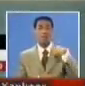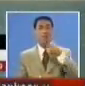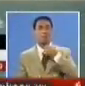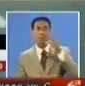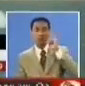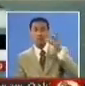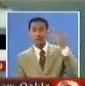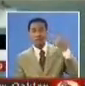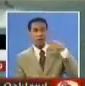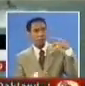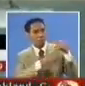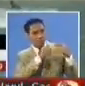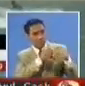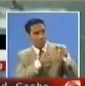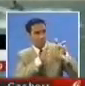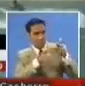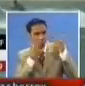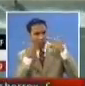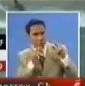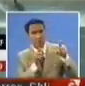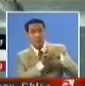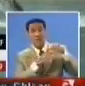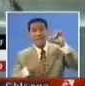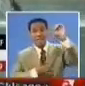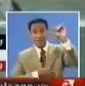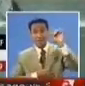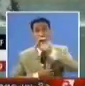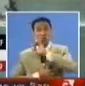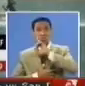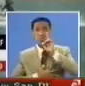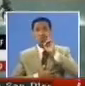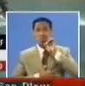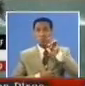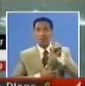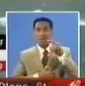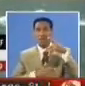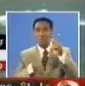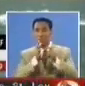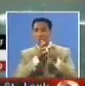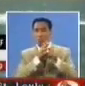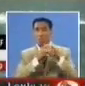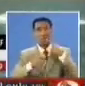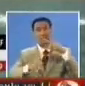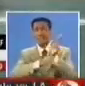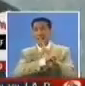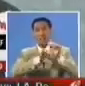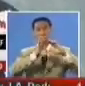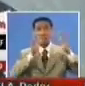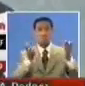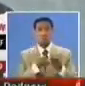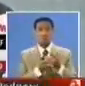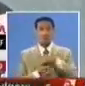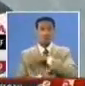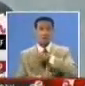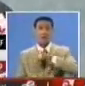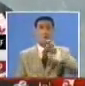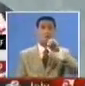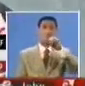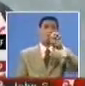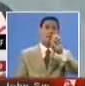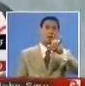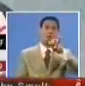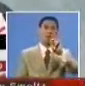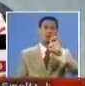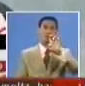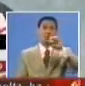ídolos, Antoine Albot, también el campeón, el que te lleva el récord de velocidad mundial, Finian Maynard, que